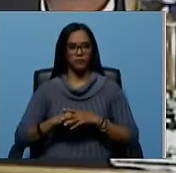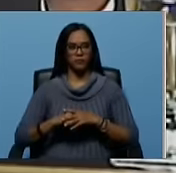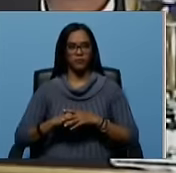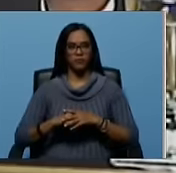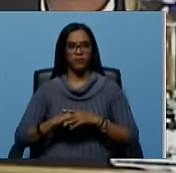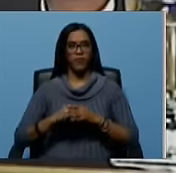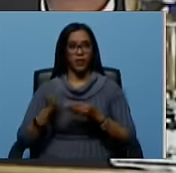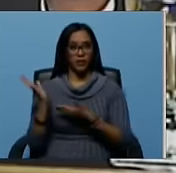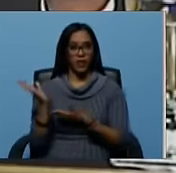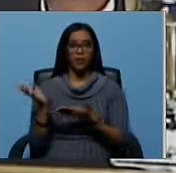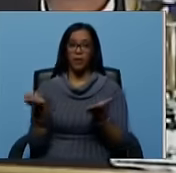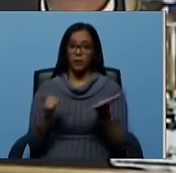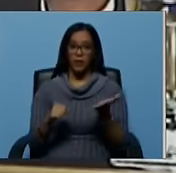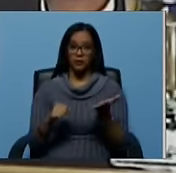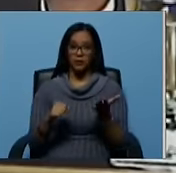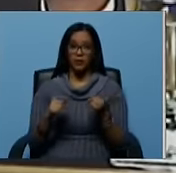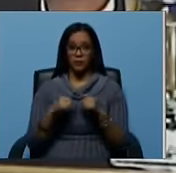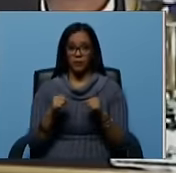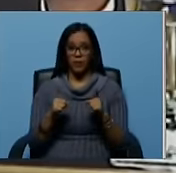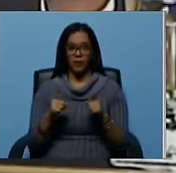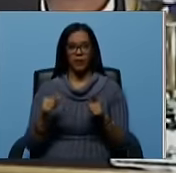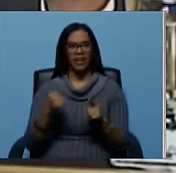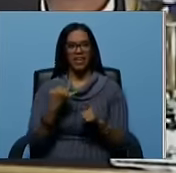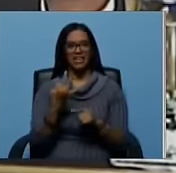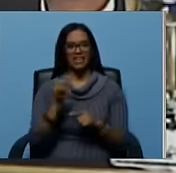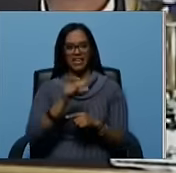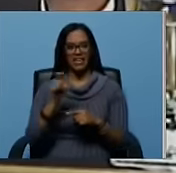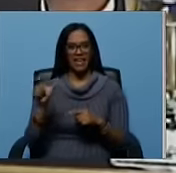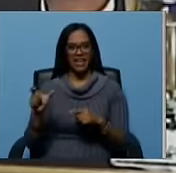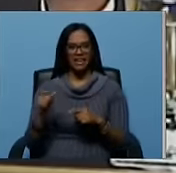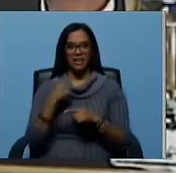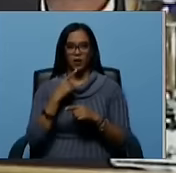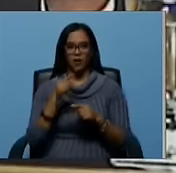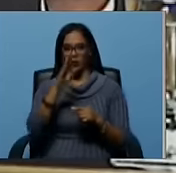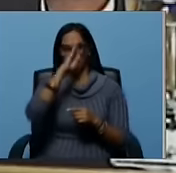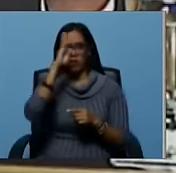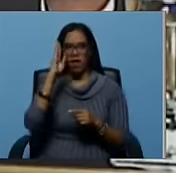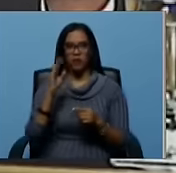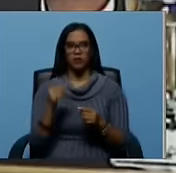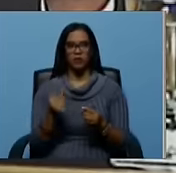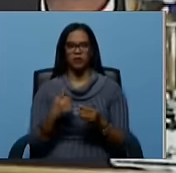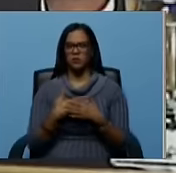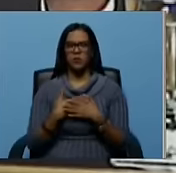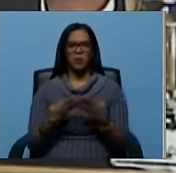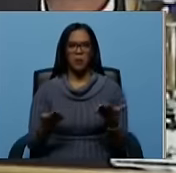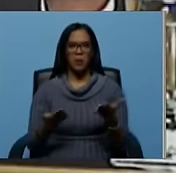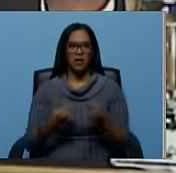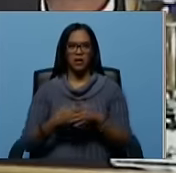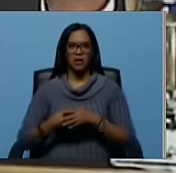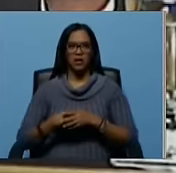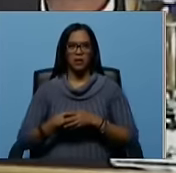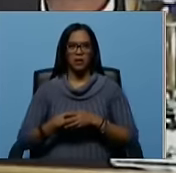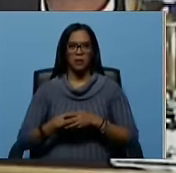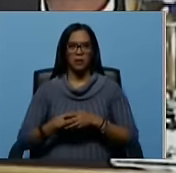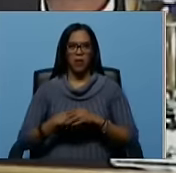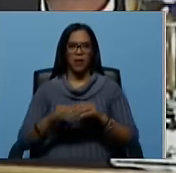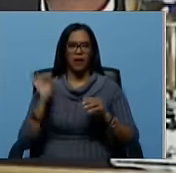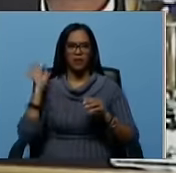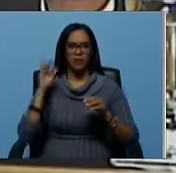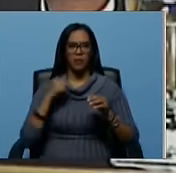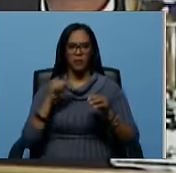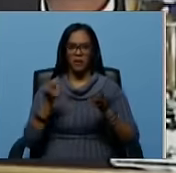Eso es lo del mazo. Pero entonces una cantidad de gente dijo, Diosdado, yo te doy mi canal y vamos a transmitir por mi